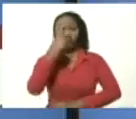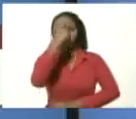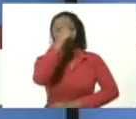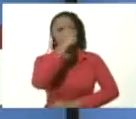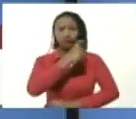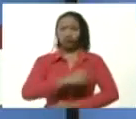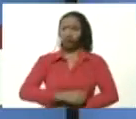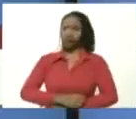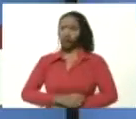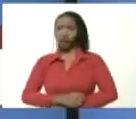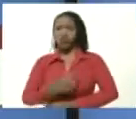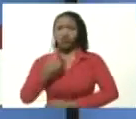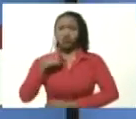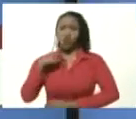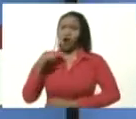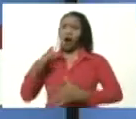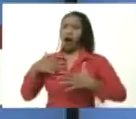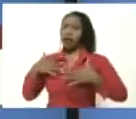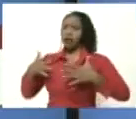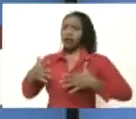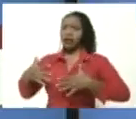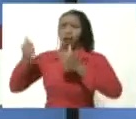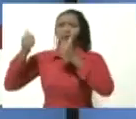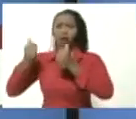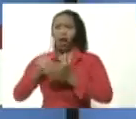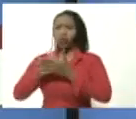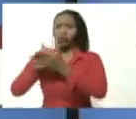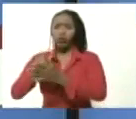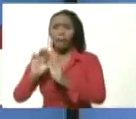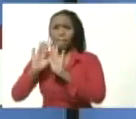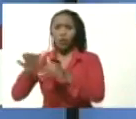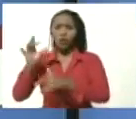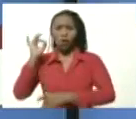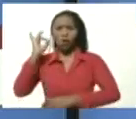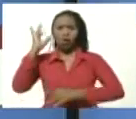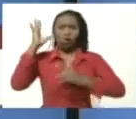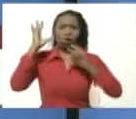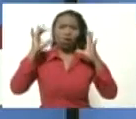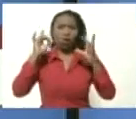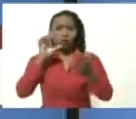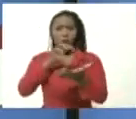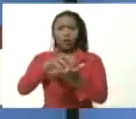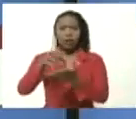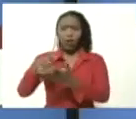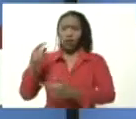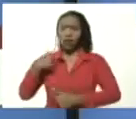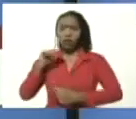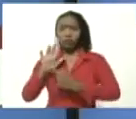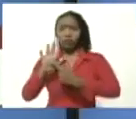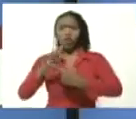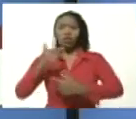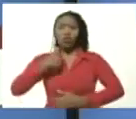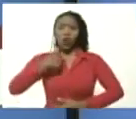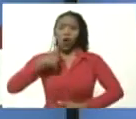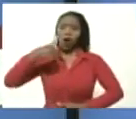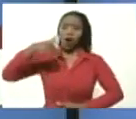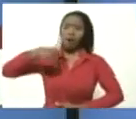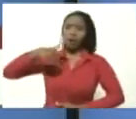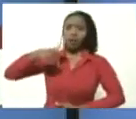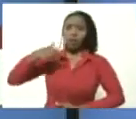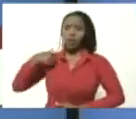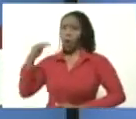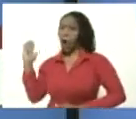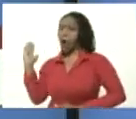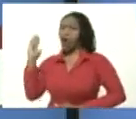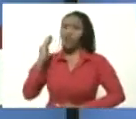y les dicen, he venido a salvarlos. Se presentan en los estados con esa modestia. Aquí estoy yo, he